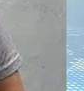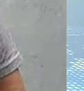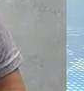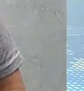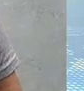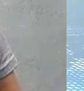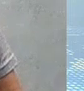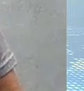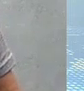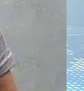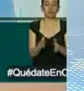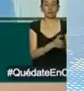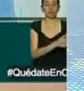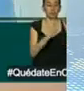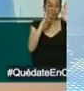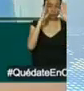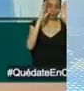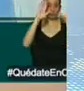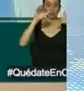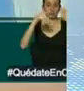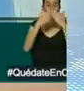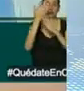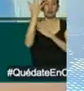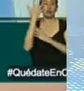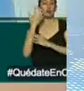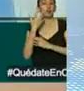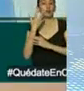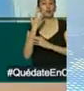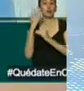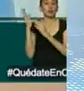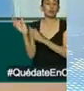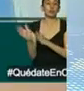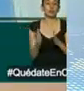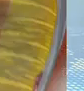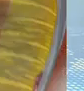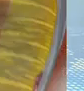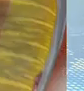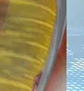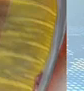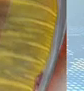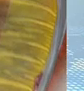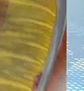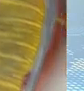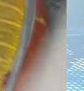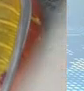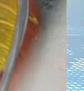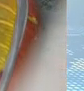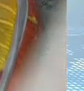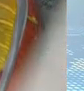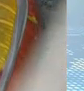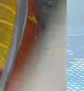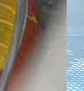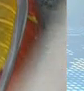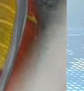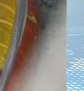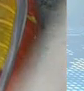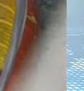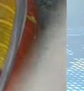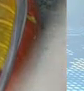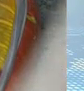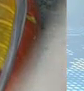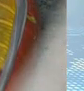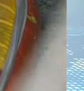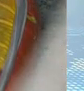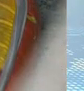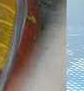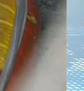es como dicen para una procesión en búsqueda de soluciones, en búsqueda de respuestas. Los que se murieron, no